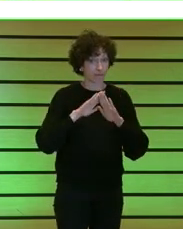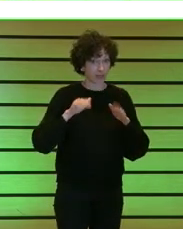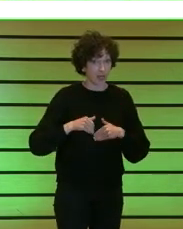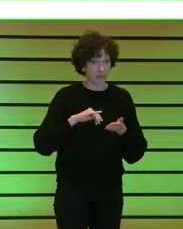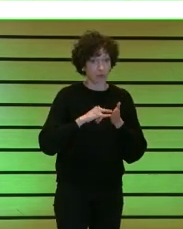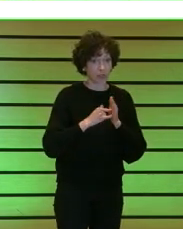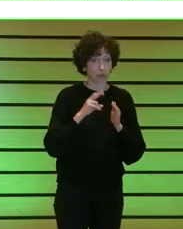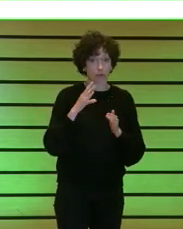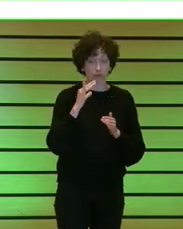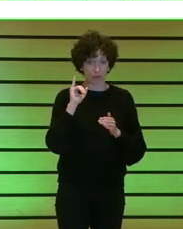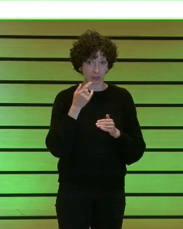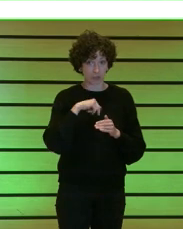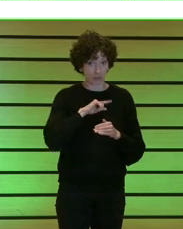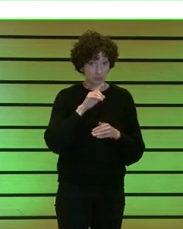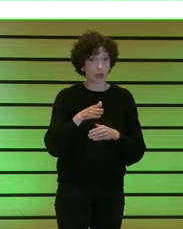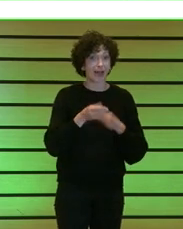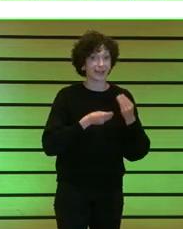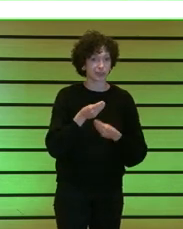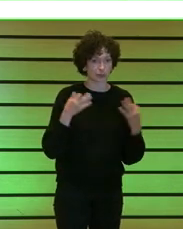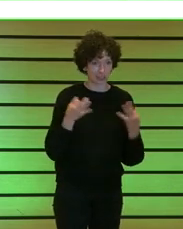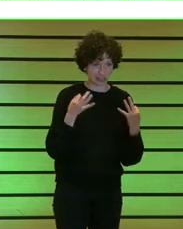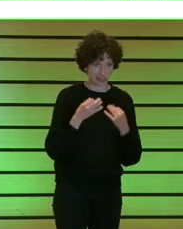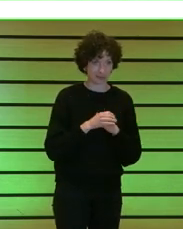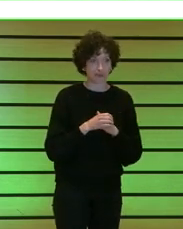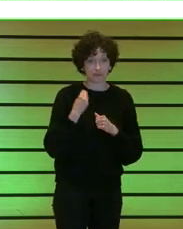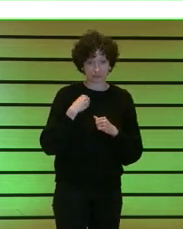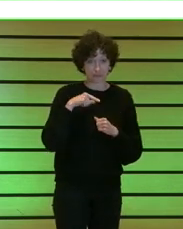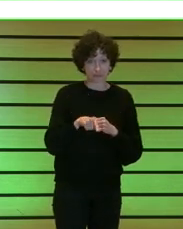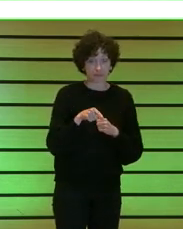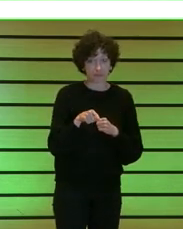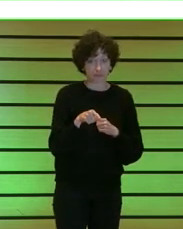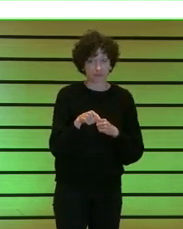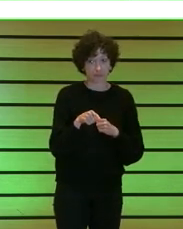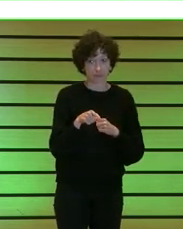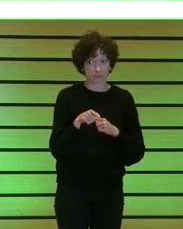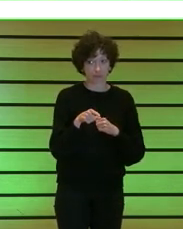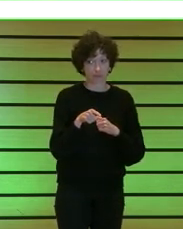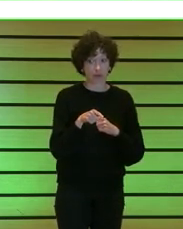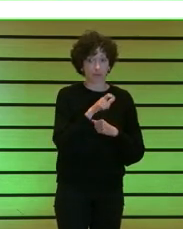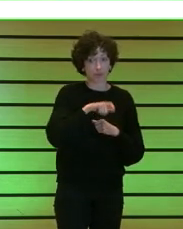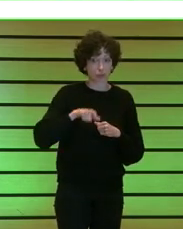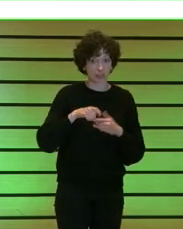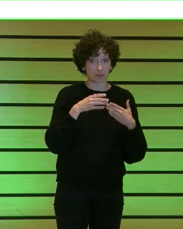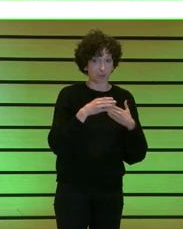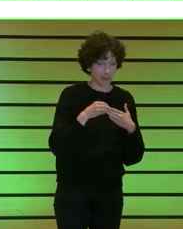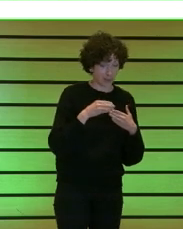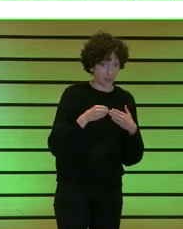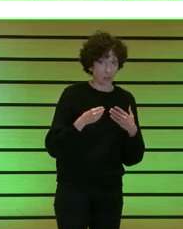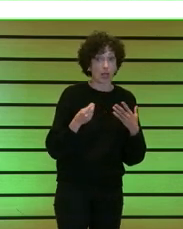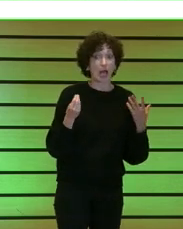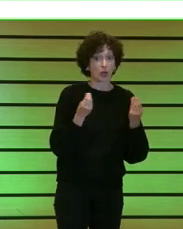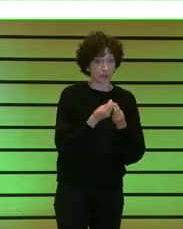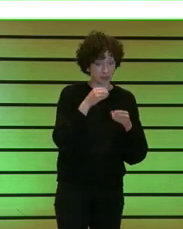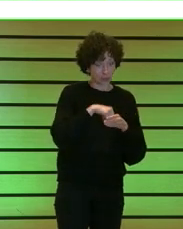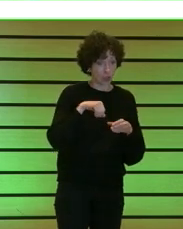sido sistematizar y estructurar la puesta en contacto de los pacientes que estaban sin acompañamiento